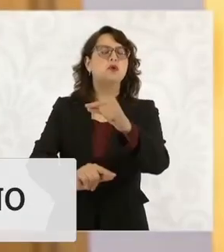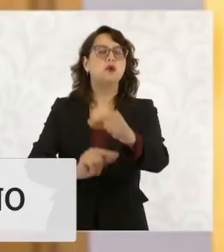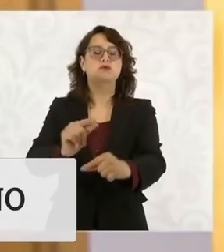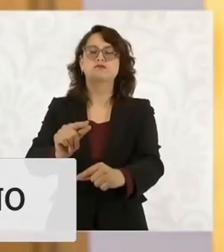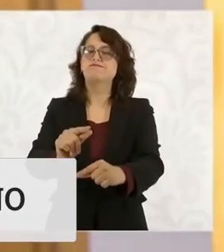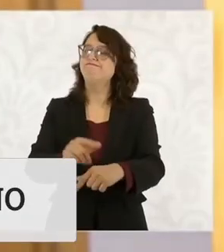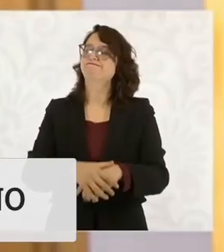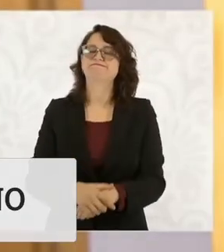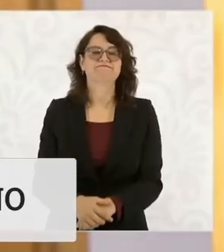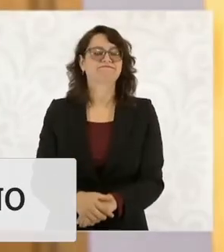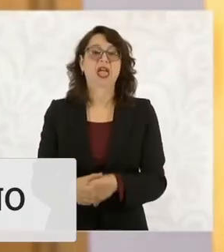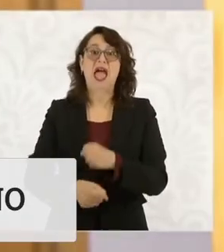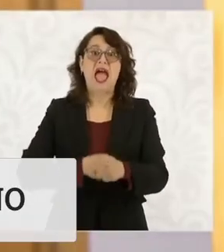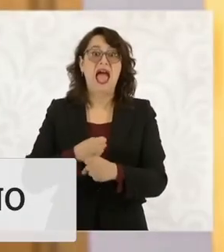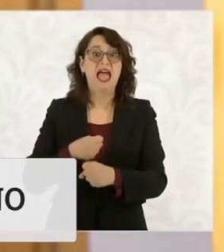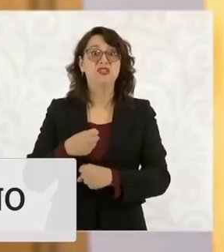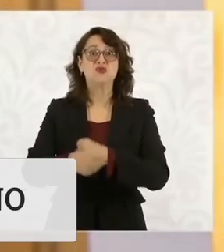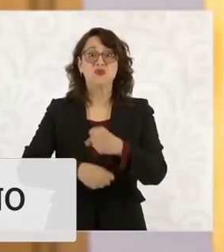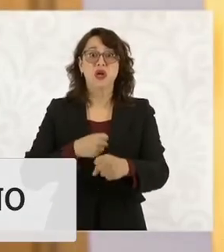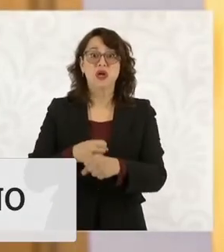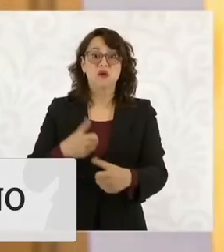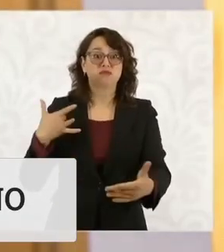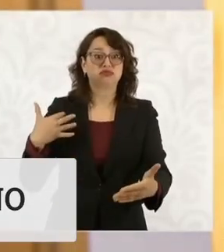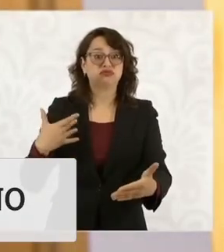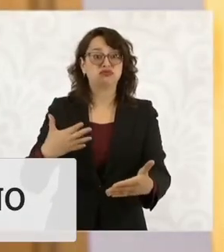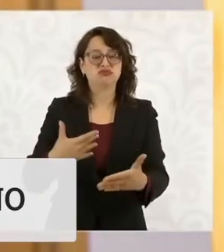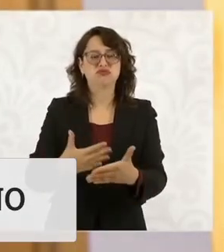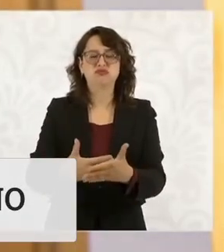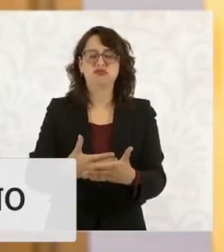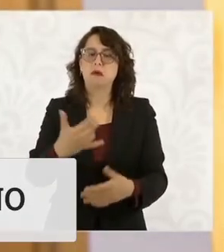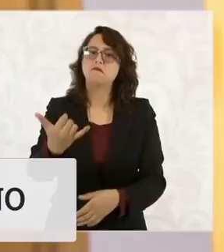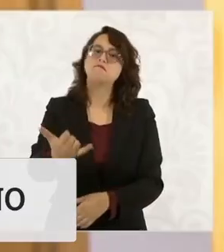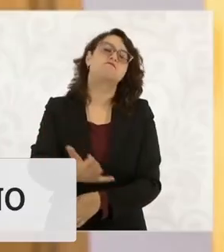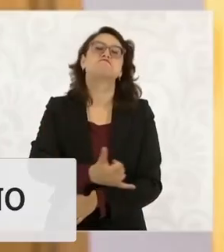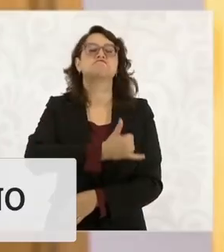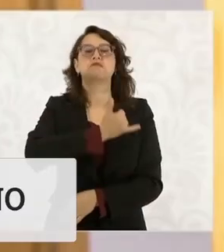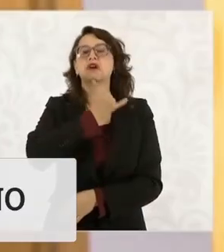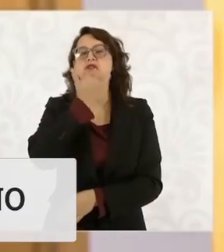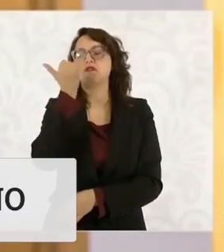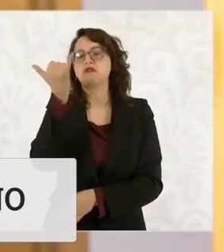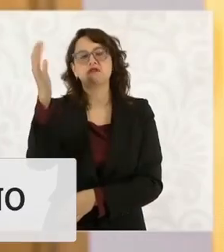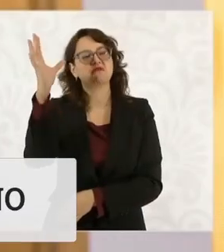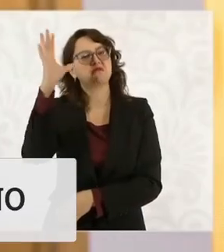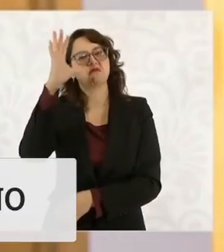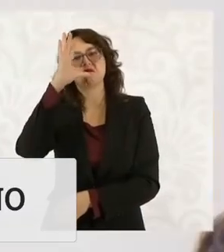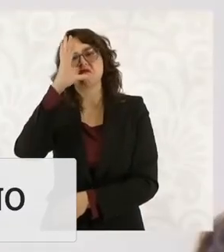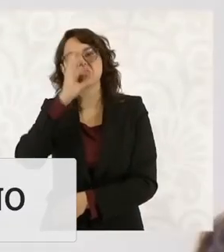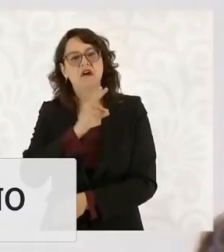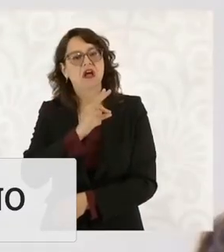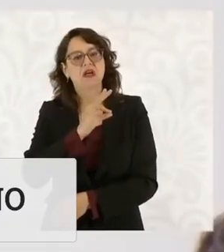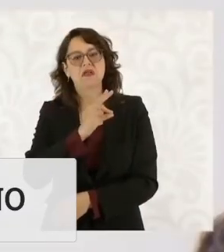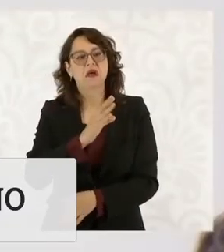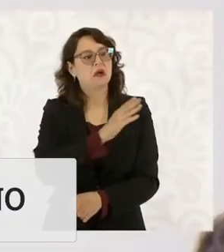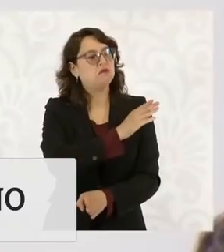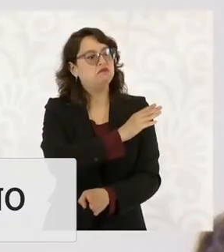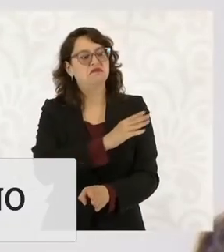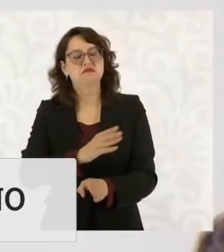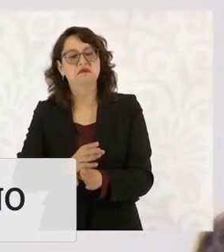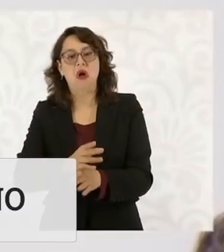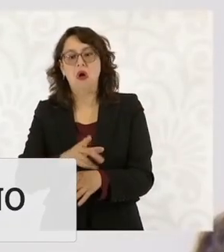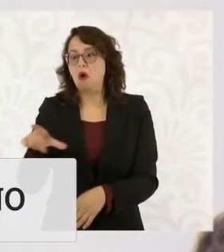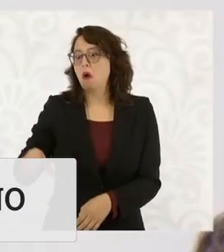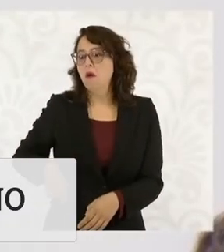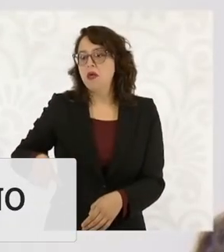La experiencia de esas décadas demostró que esta idea era completamente errónea. Sin un papel activo del